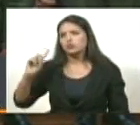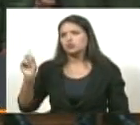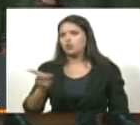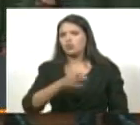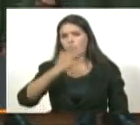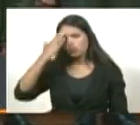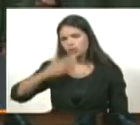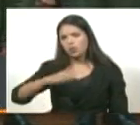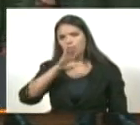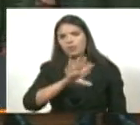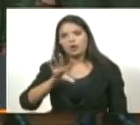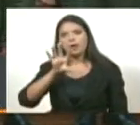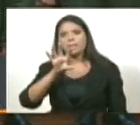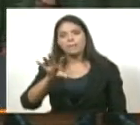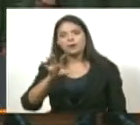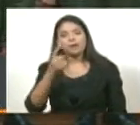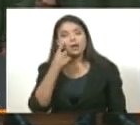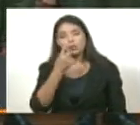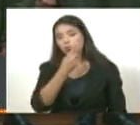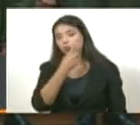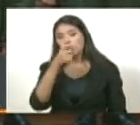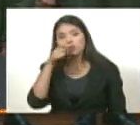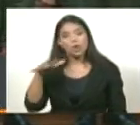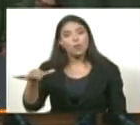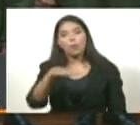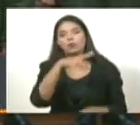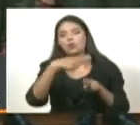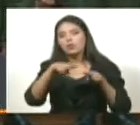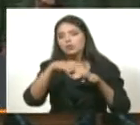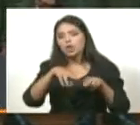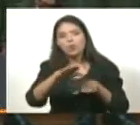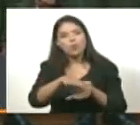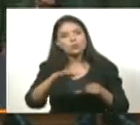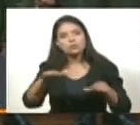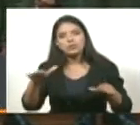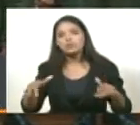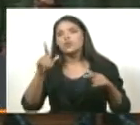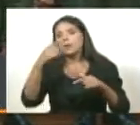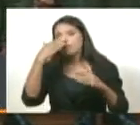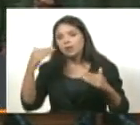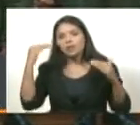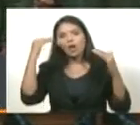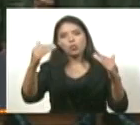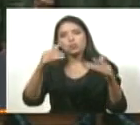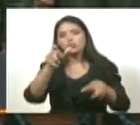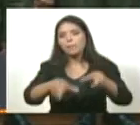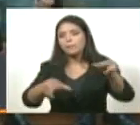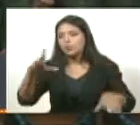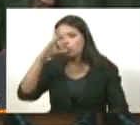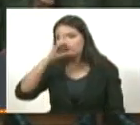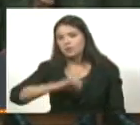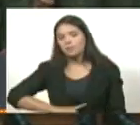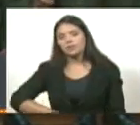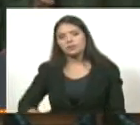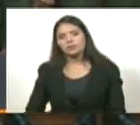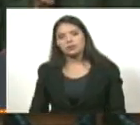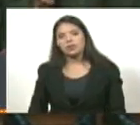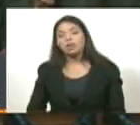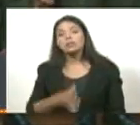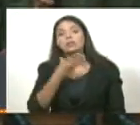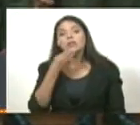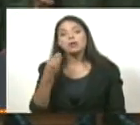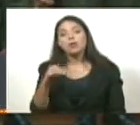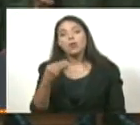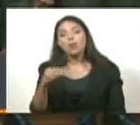la patria, en los ojos del pueblo, de los niños, de los adultos, de los discapacitados, de los